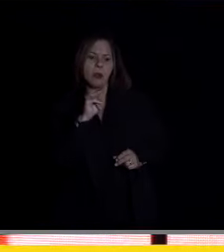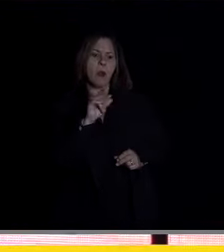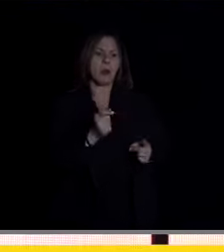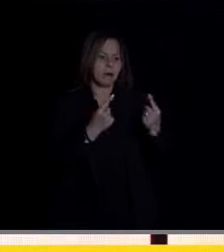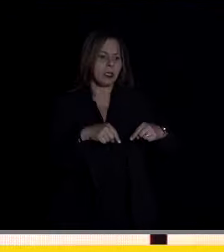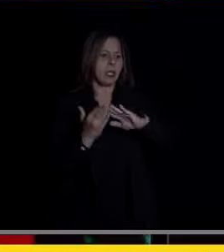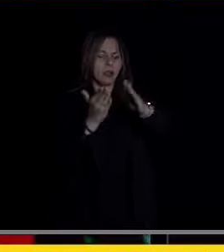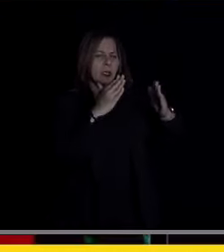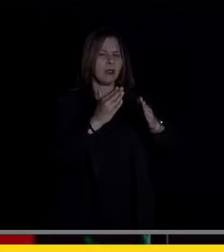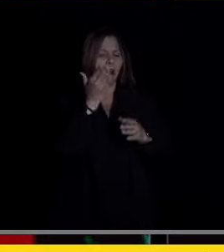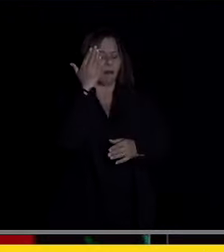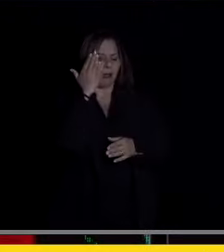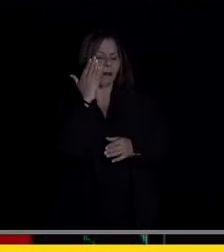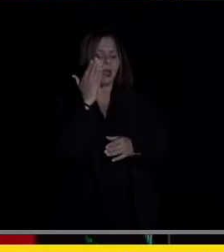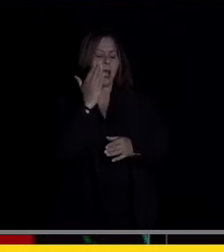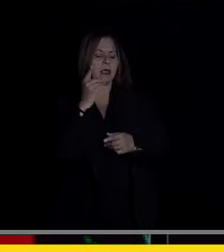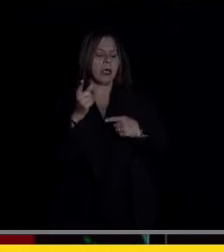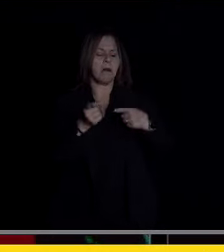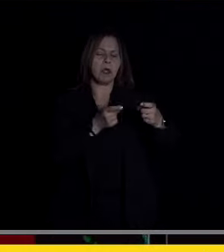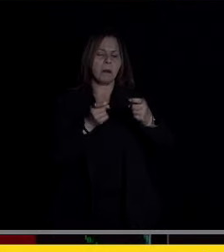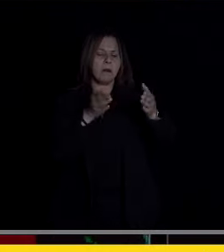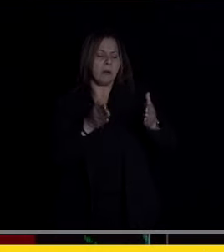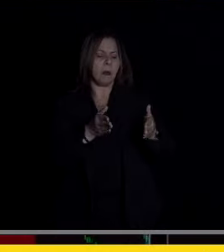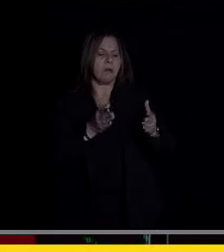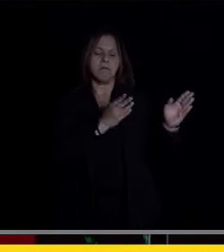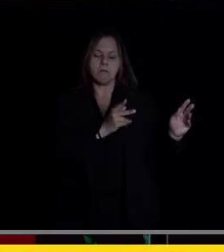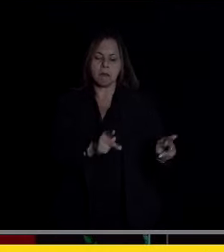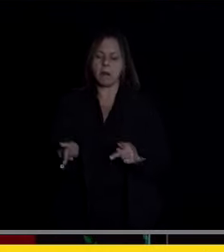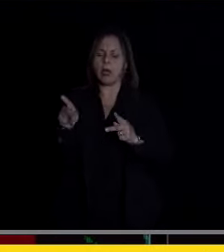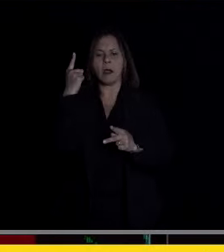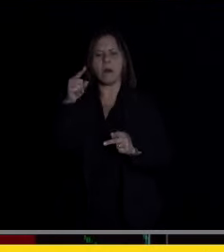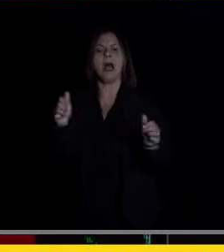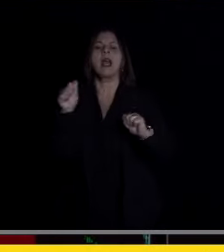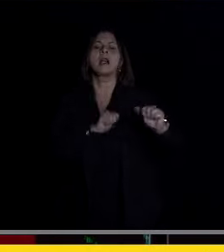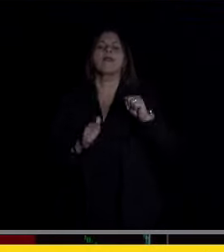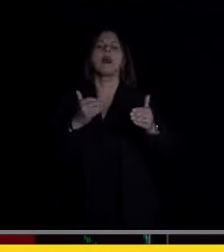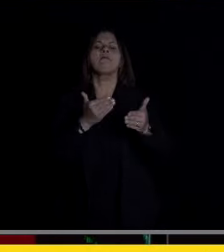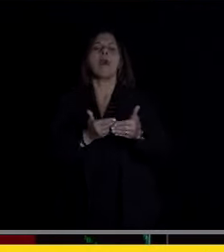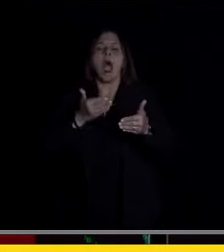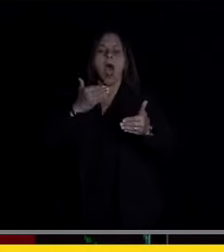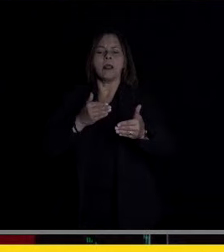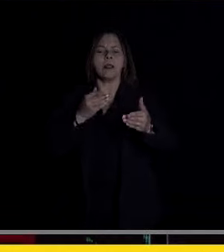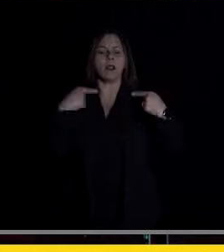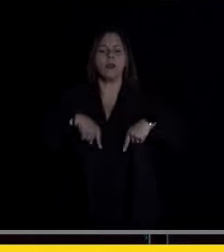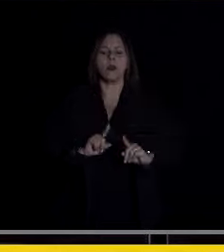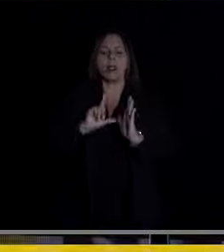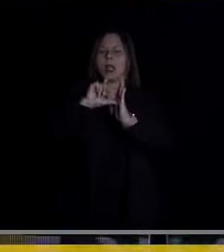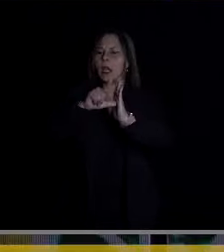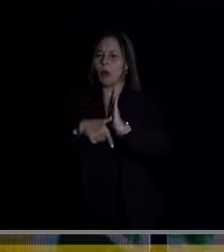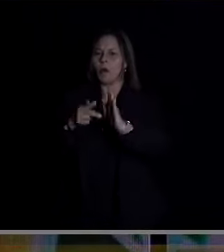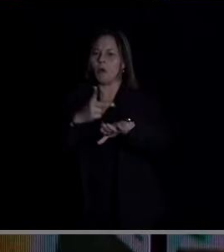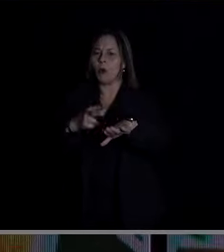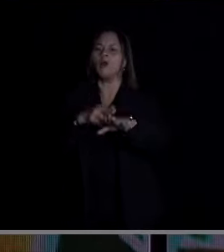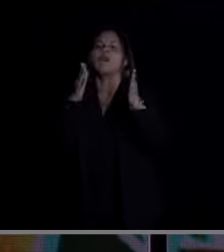con una administración municipal preparada para actuar antes, durante y después, y con unos cagüeños listos y listas para enfrentar la